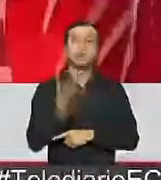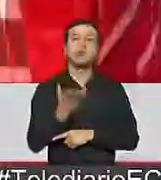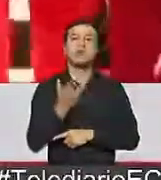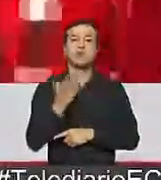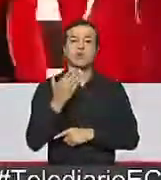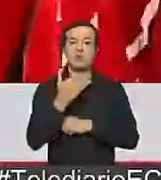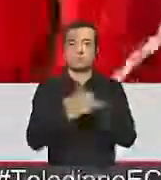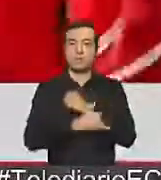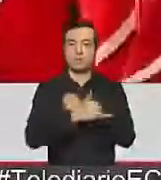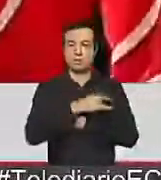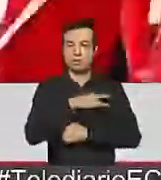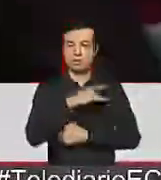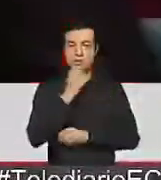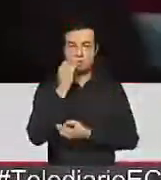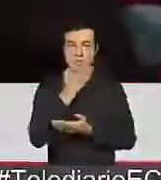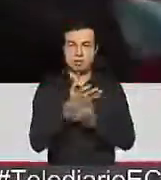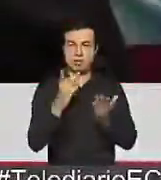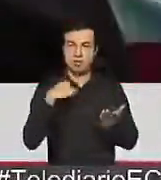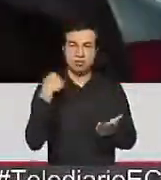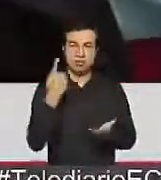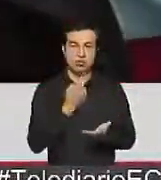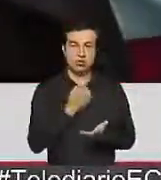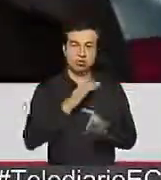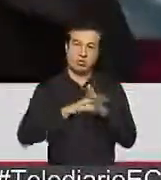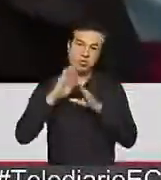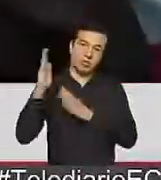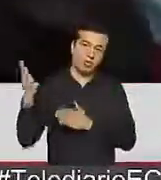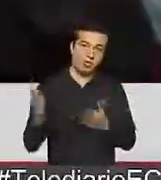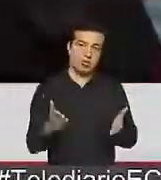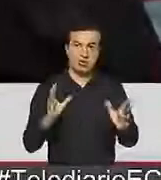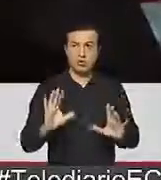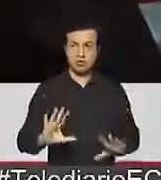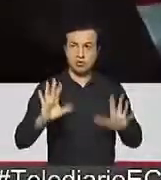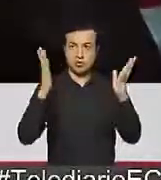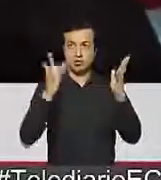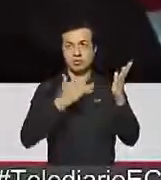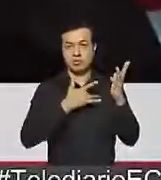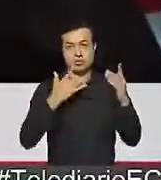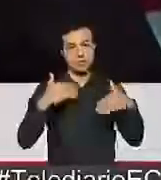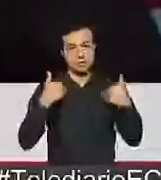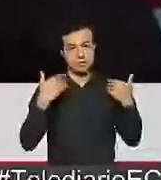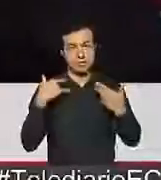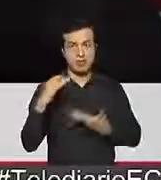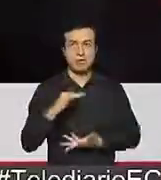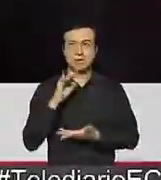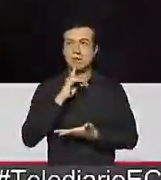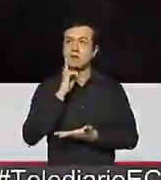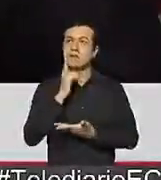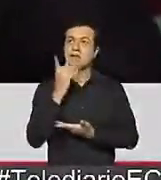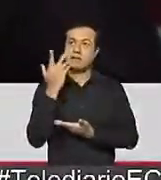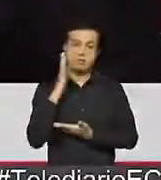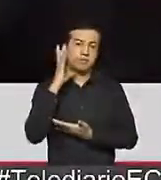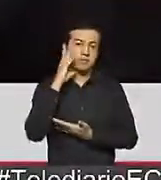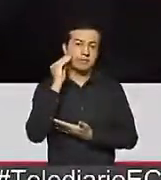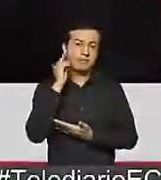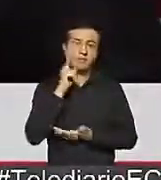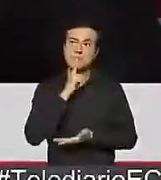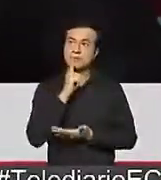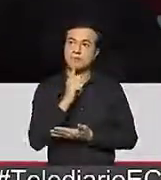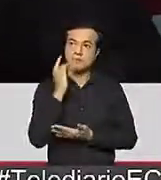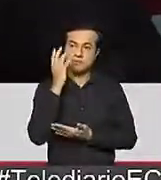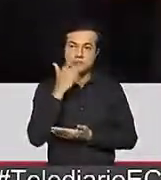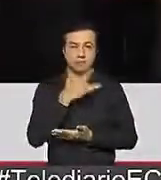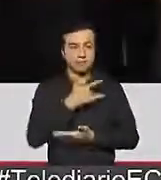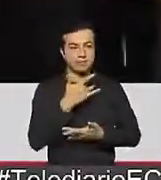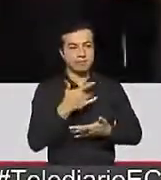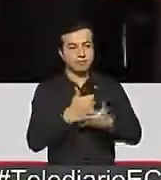María de Chile. Nosotros fuimos invitados a este festival y estábamos muy motivados a participar porque fue una experiencia muy enriquecedora para